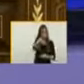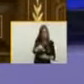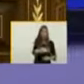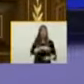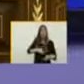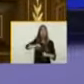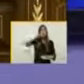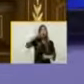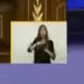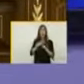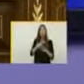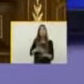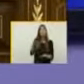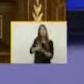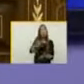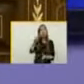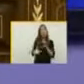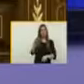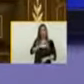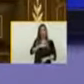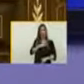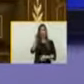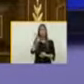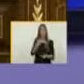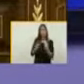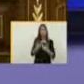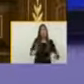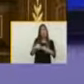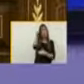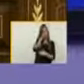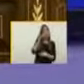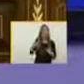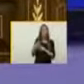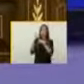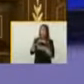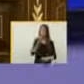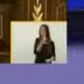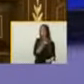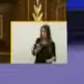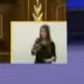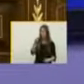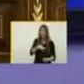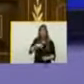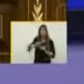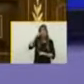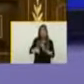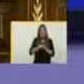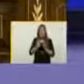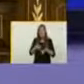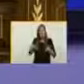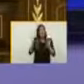idea de esconder aqueles elementos do seu programa que non responden aos acordos da esquerda. Vou poñer un